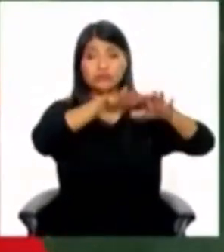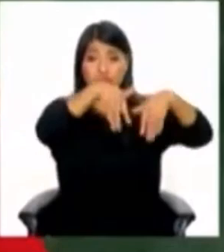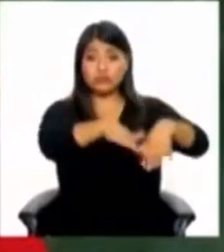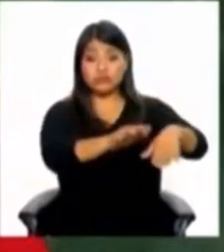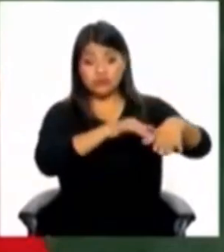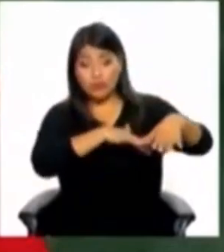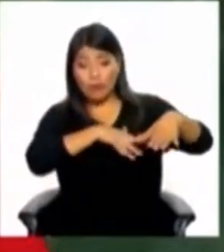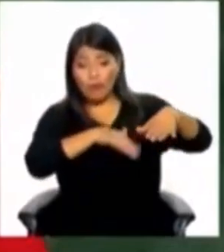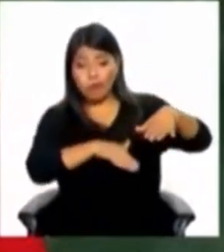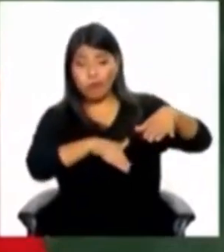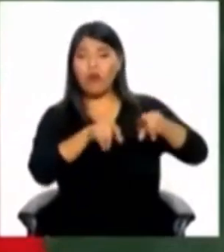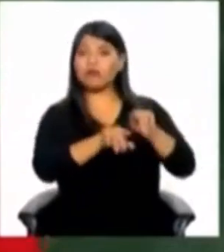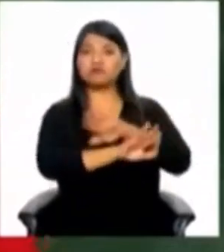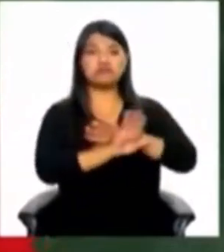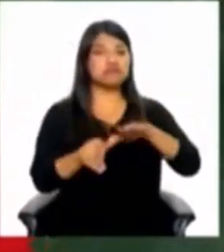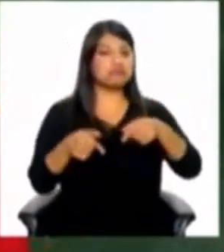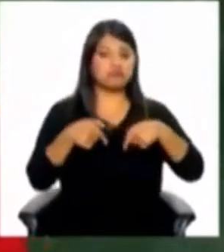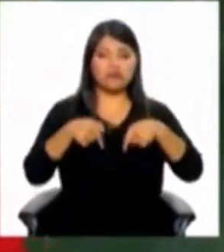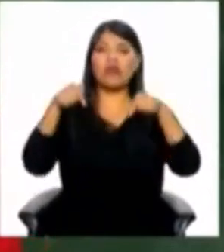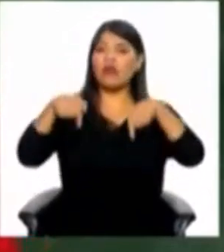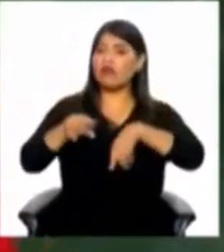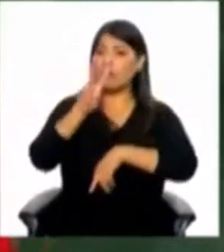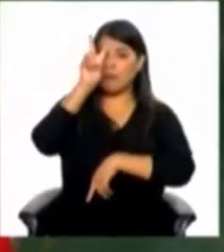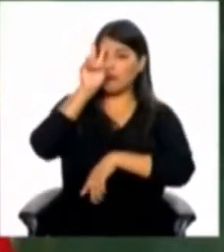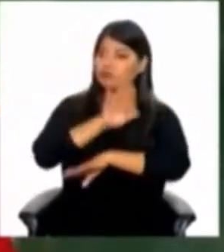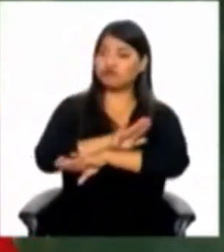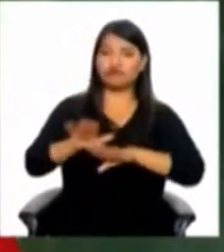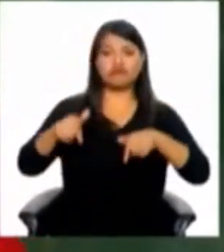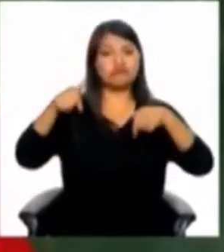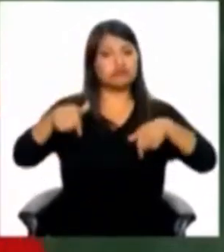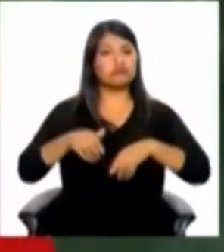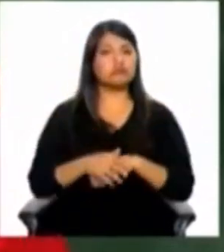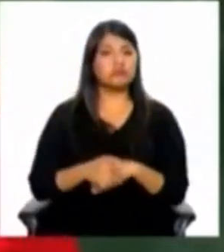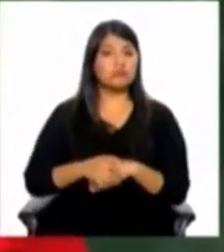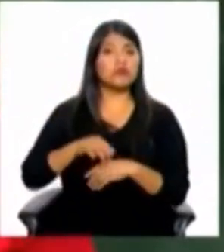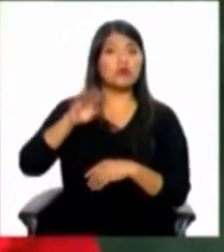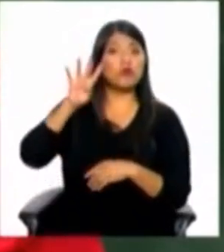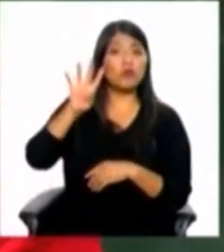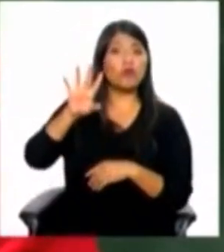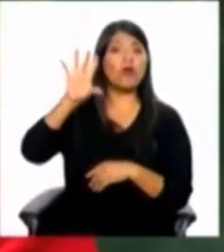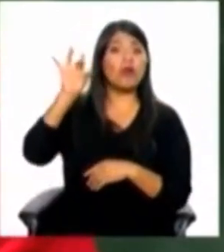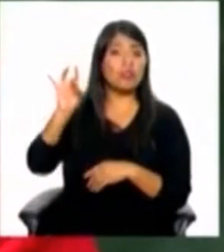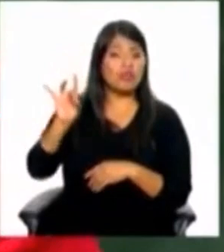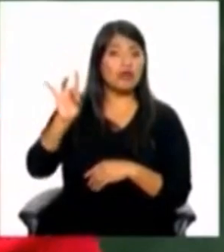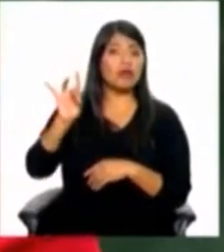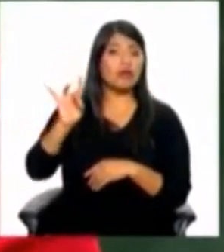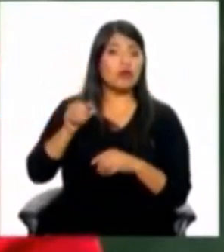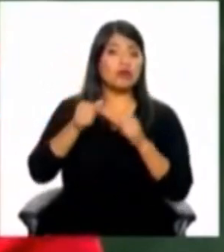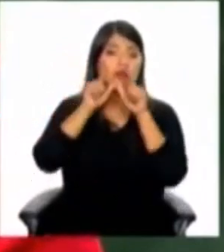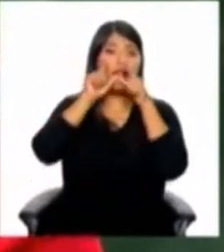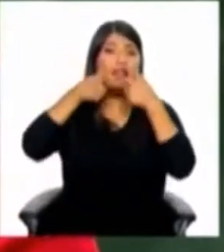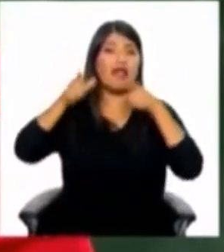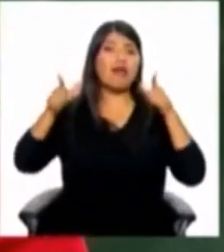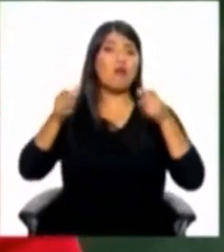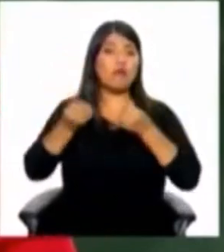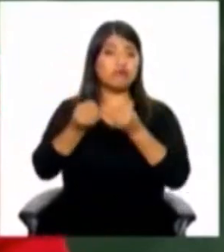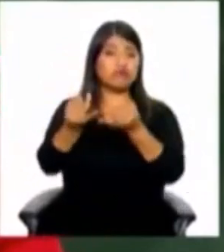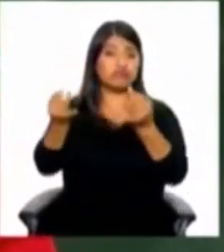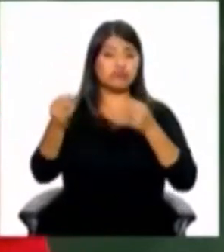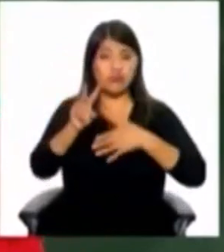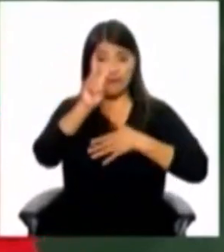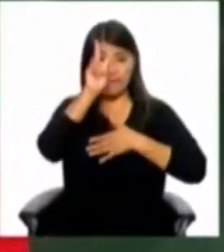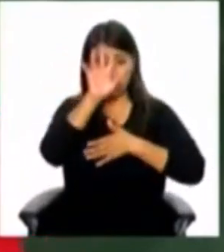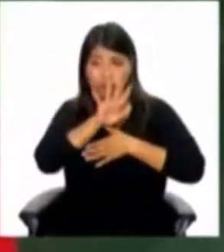mi país se hablan, señor presidente, 48 lenguas indígenas y más de 6 millones